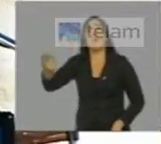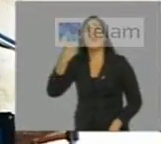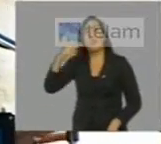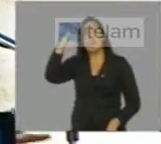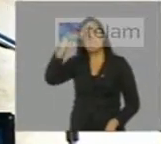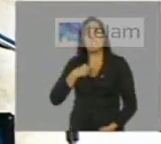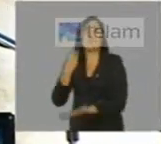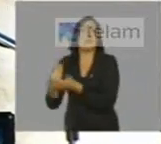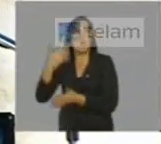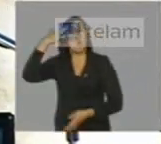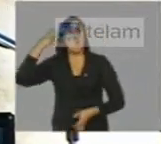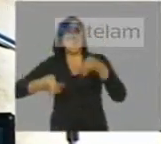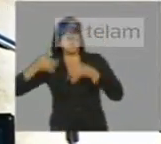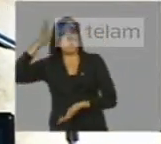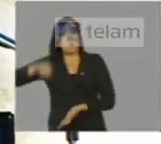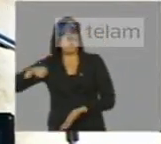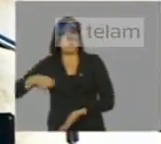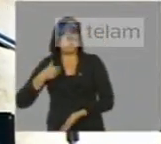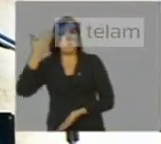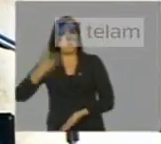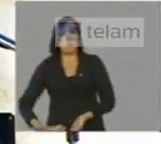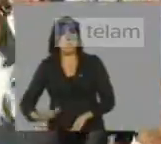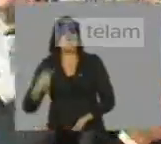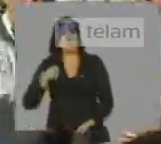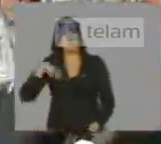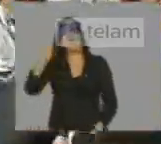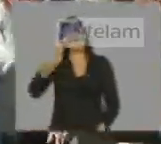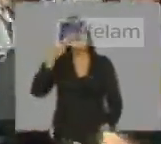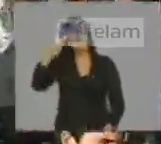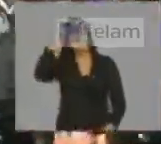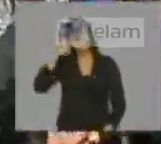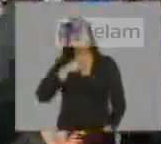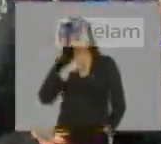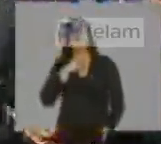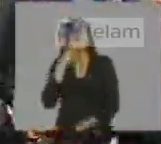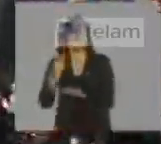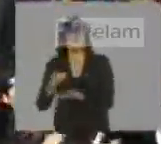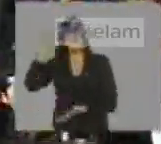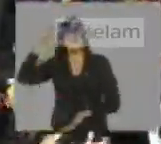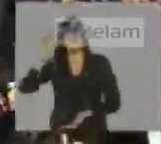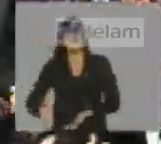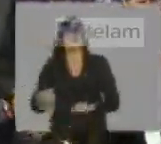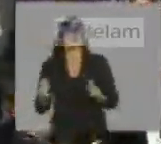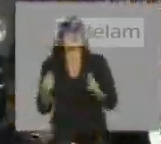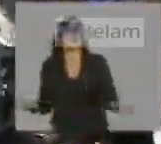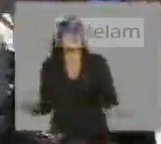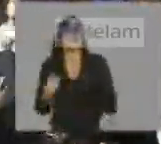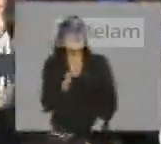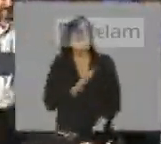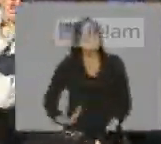La verdad es esa. Yo en el 2015 quiero ser jueza. ¿Para qué,